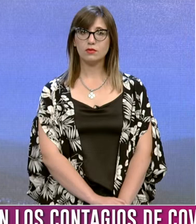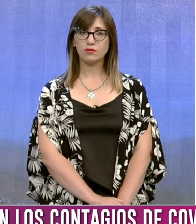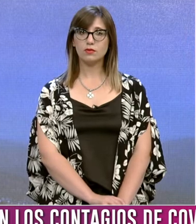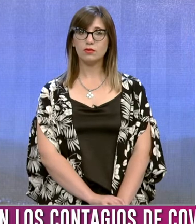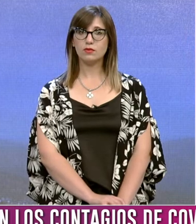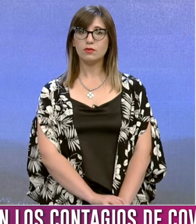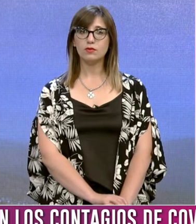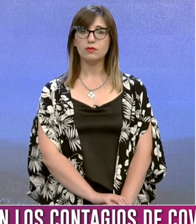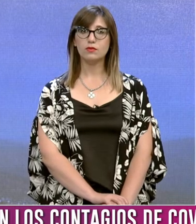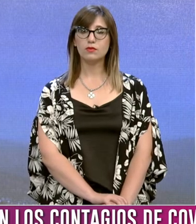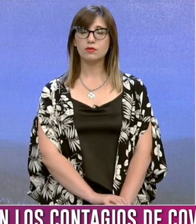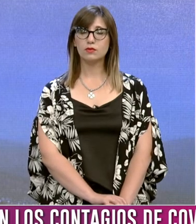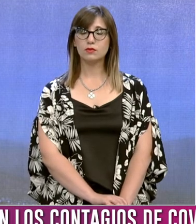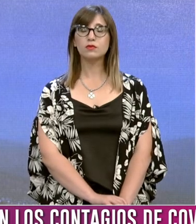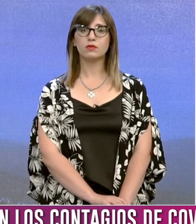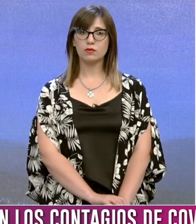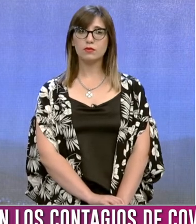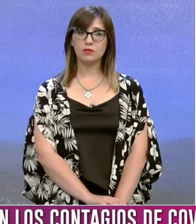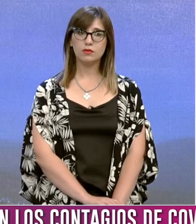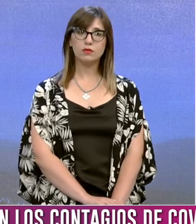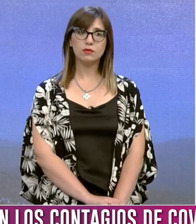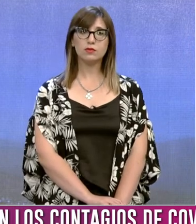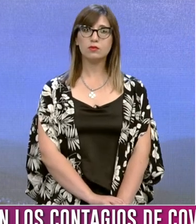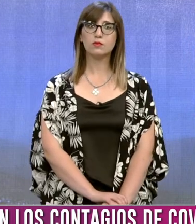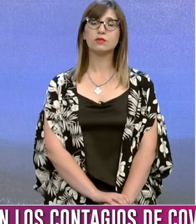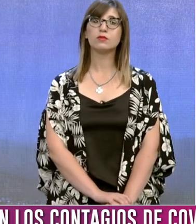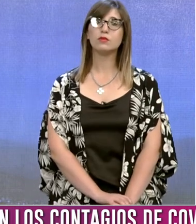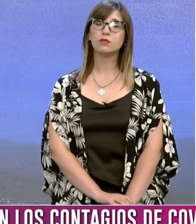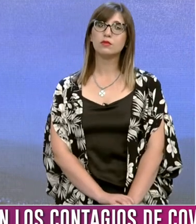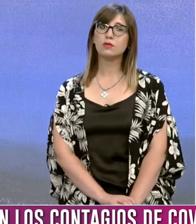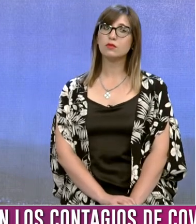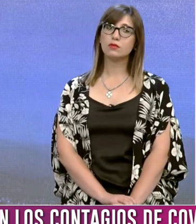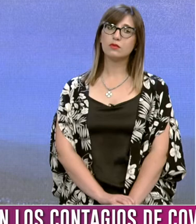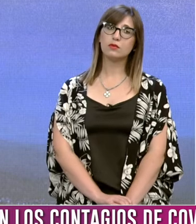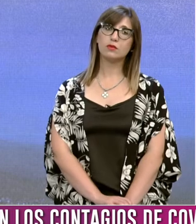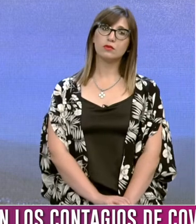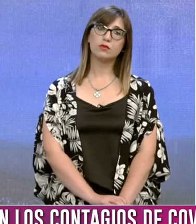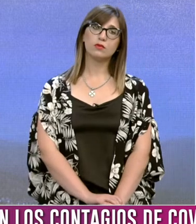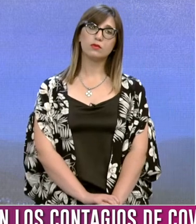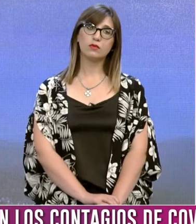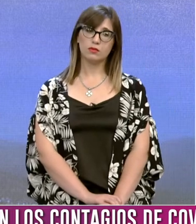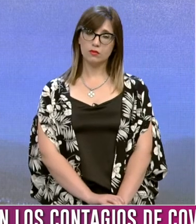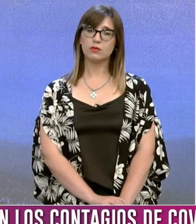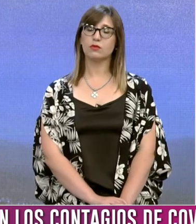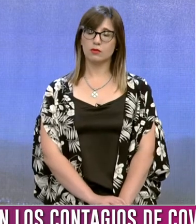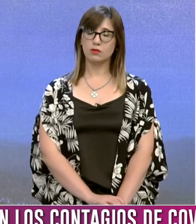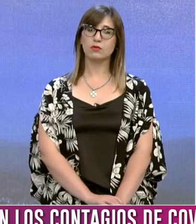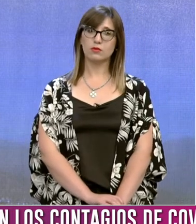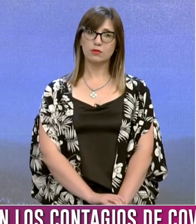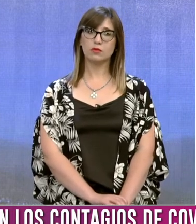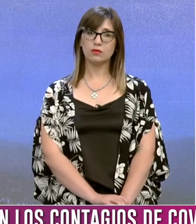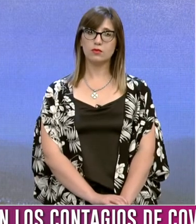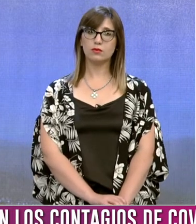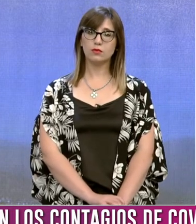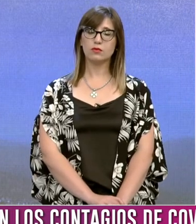ola y crecimiento de los casos con todas los centros de testeo, tanto público como privado, con largas colas o